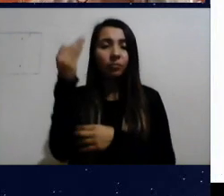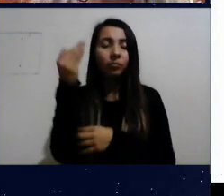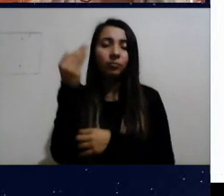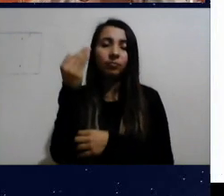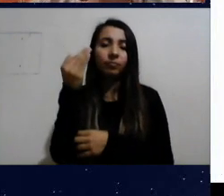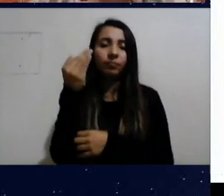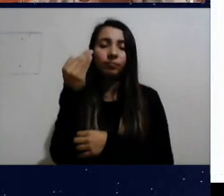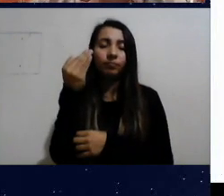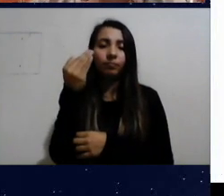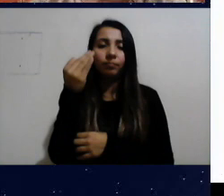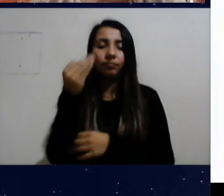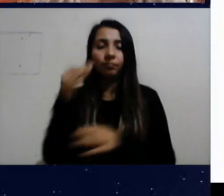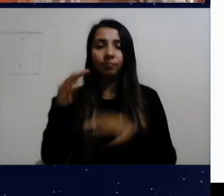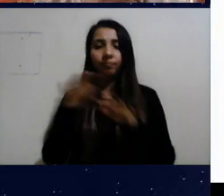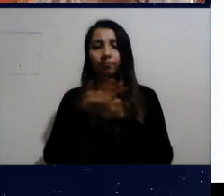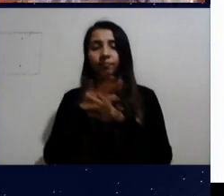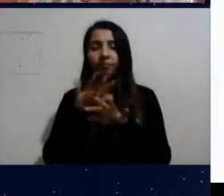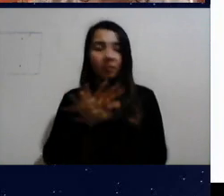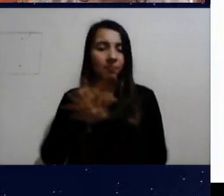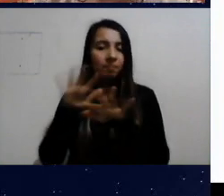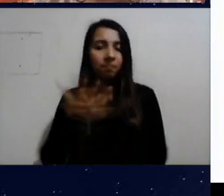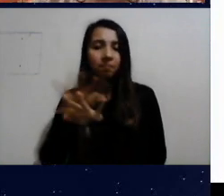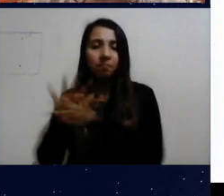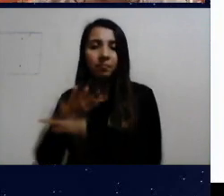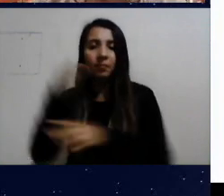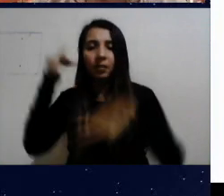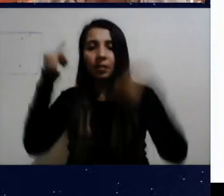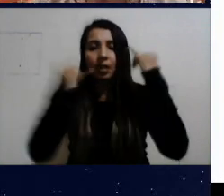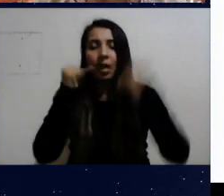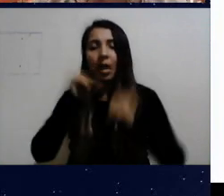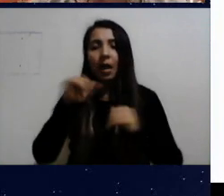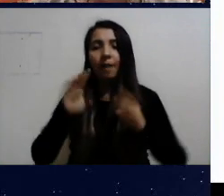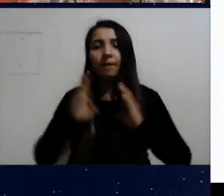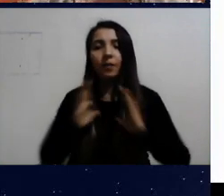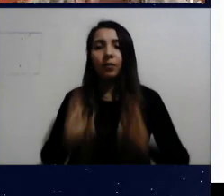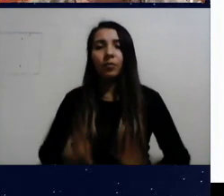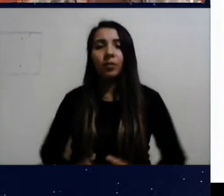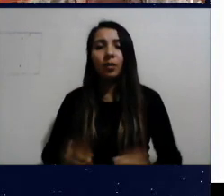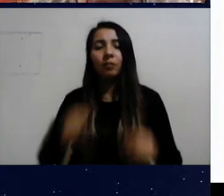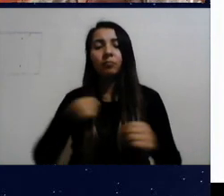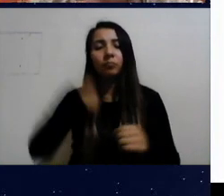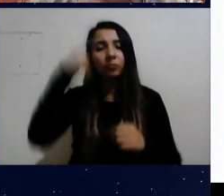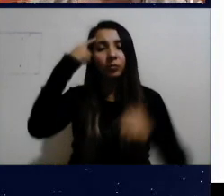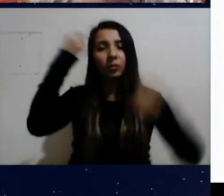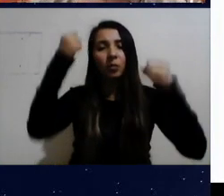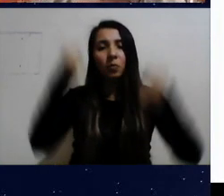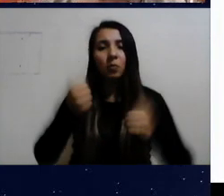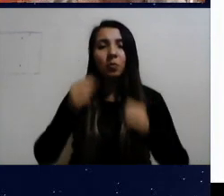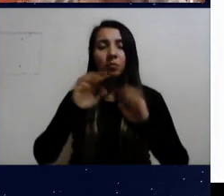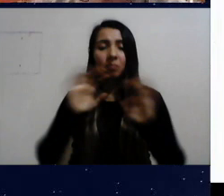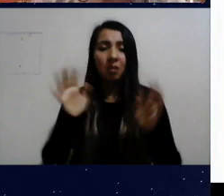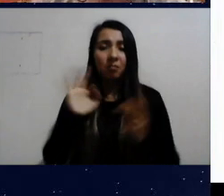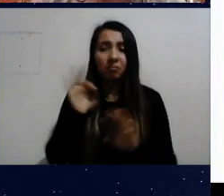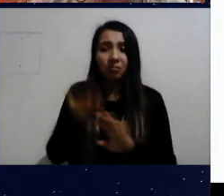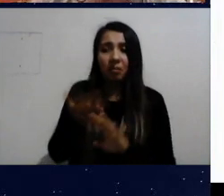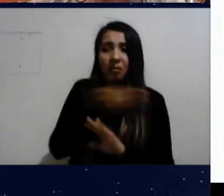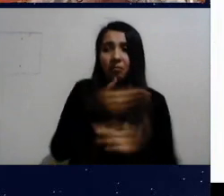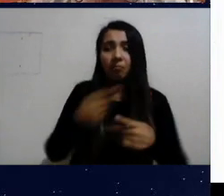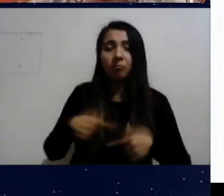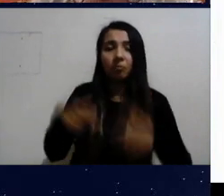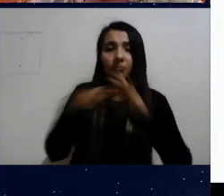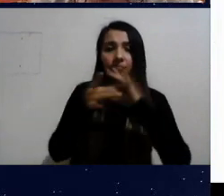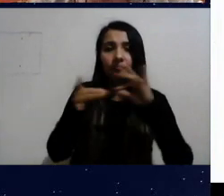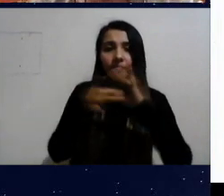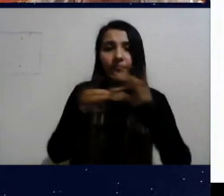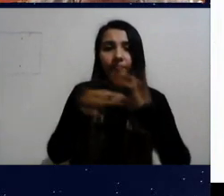de ese momento se produjo una revolución en la astrobiología de la que estoy segura que ya se ha hablado o ha hablado